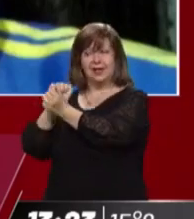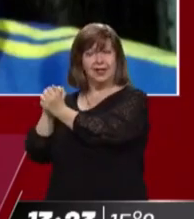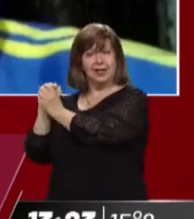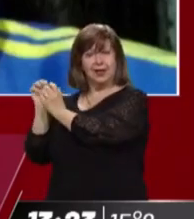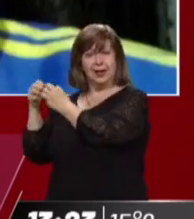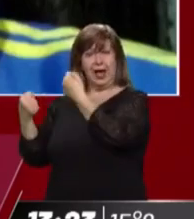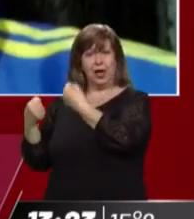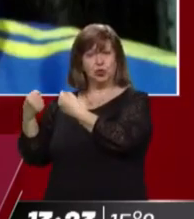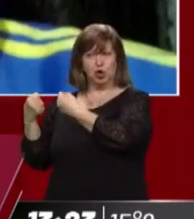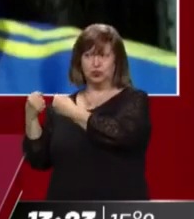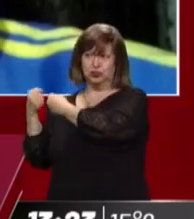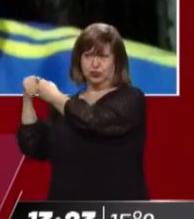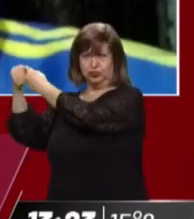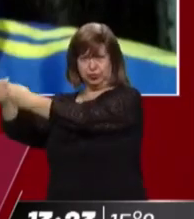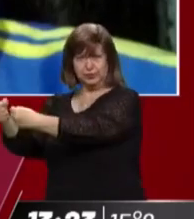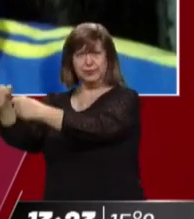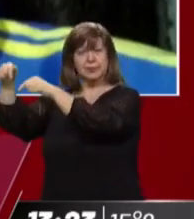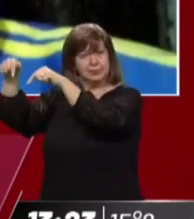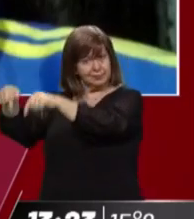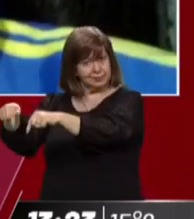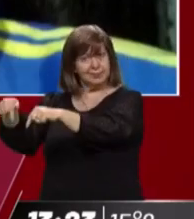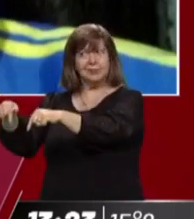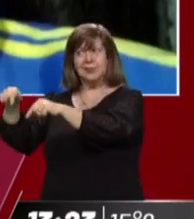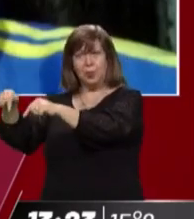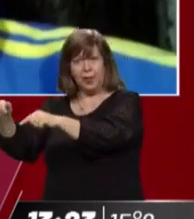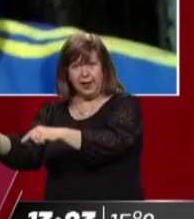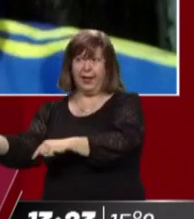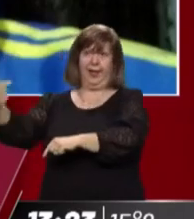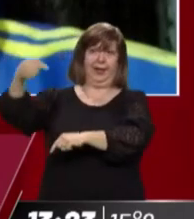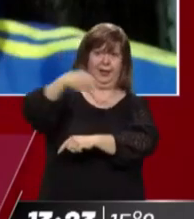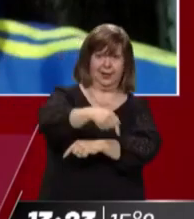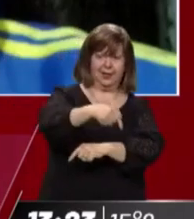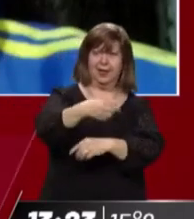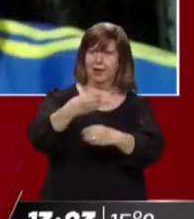la custodia de todos los internos